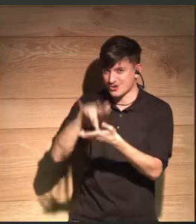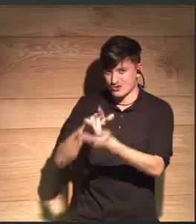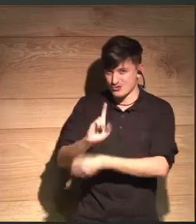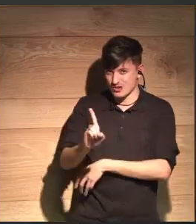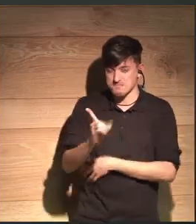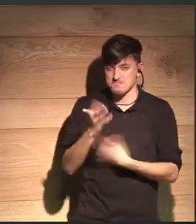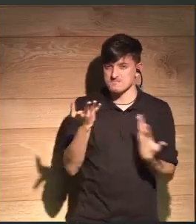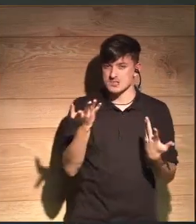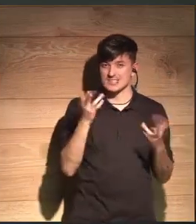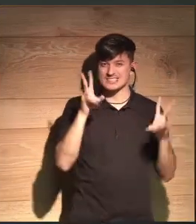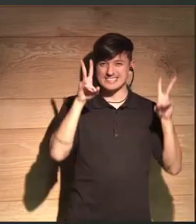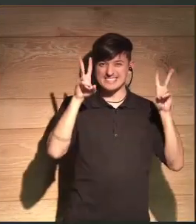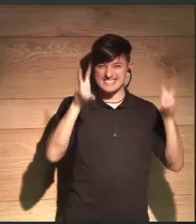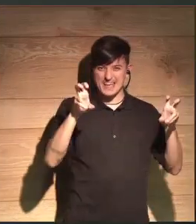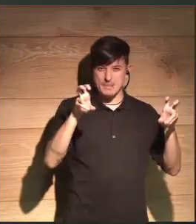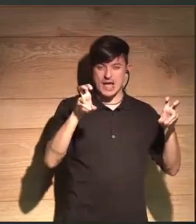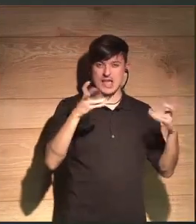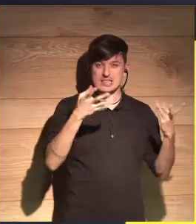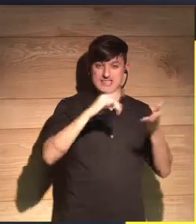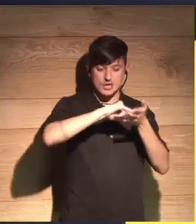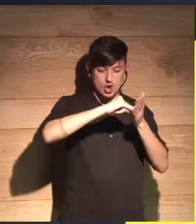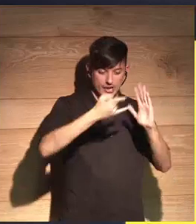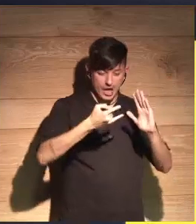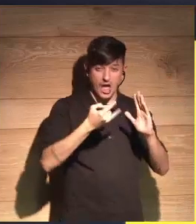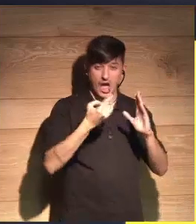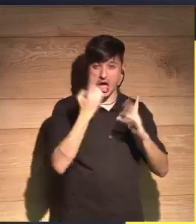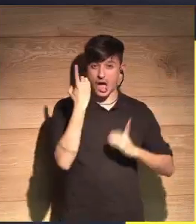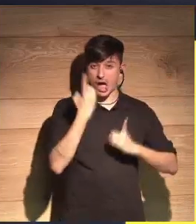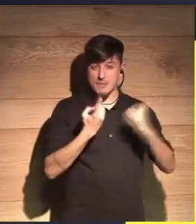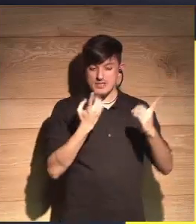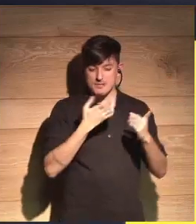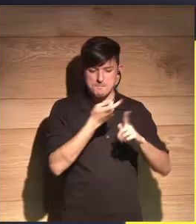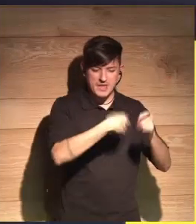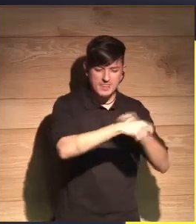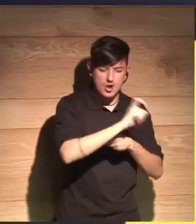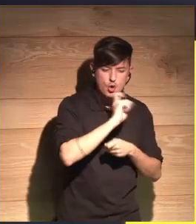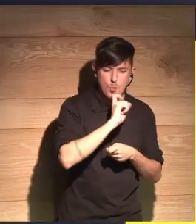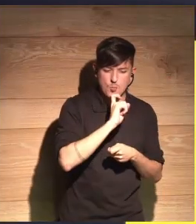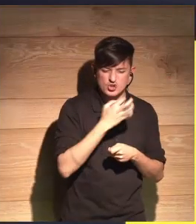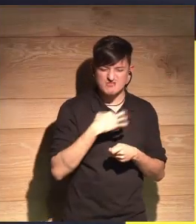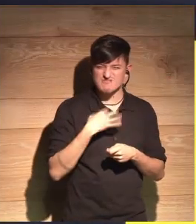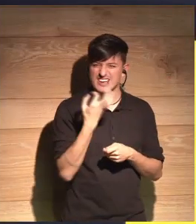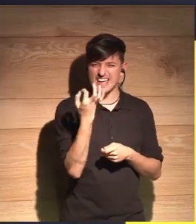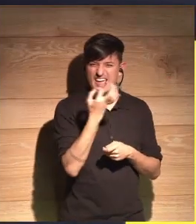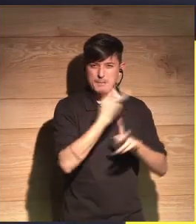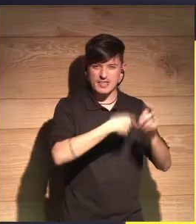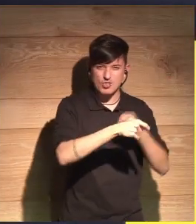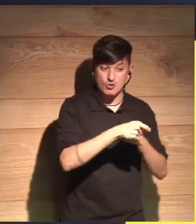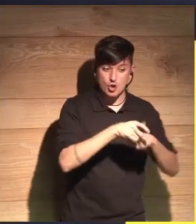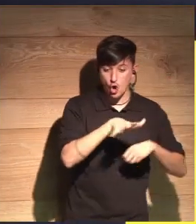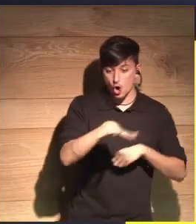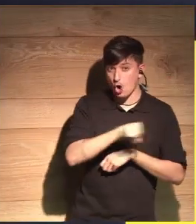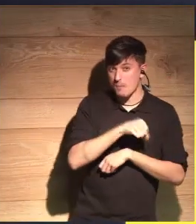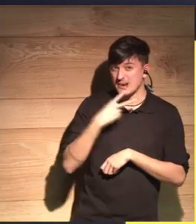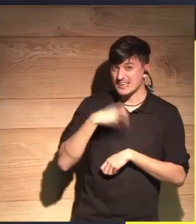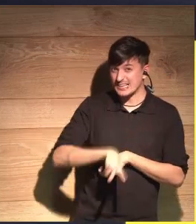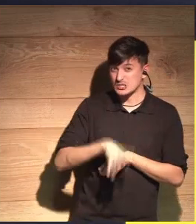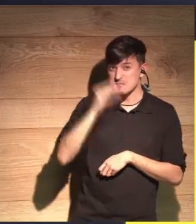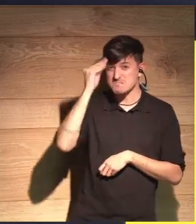cuestión de lo tecnológico a menudo asume como lo vendemos que podemos vender quien lo compra y creo que hay que